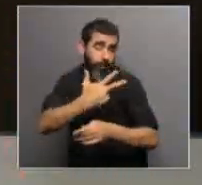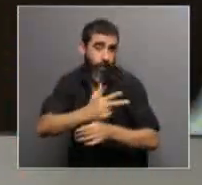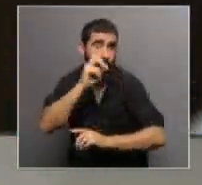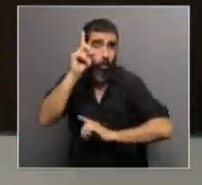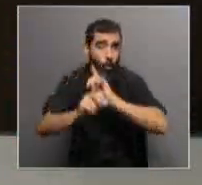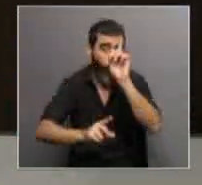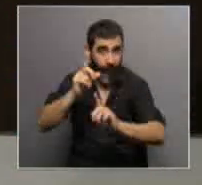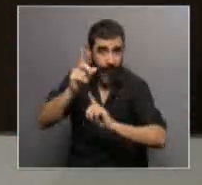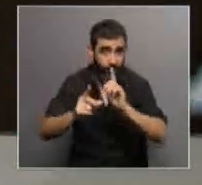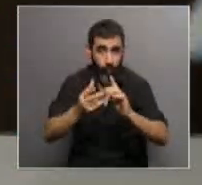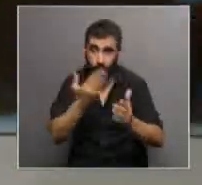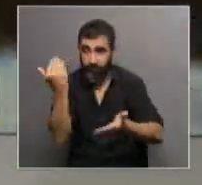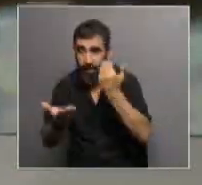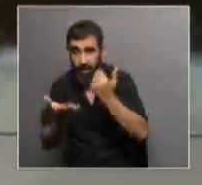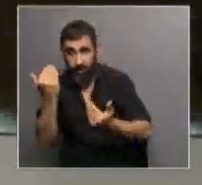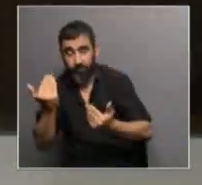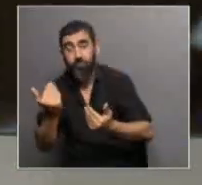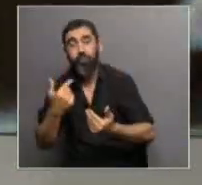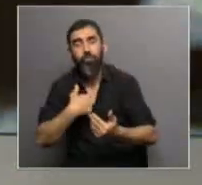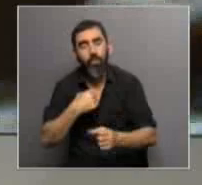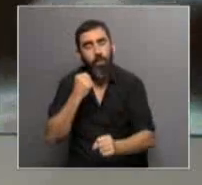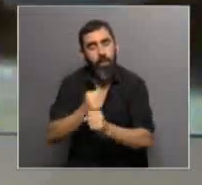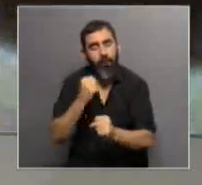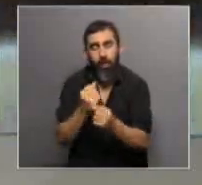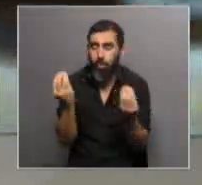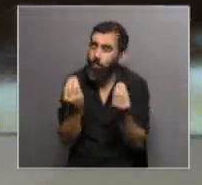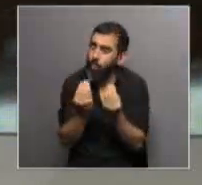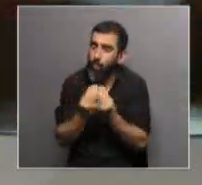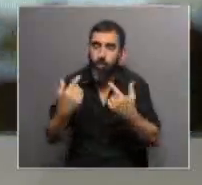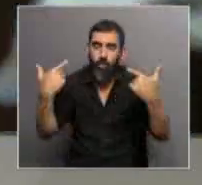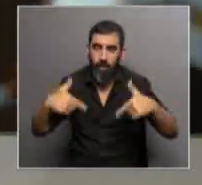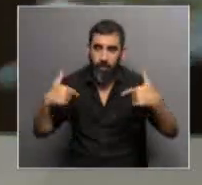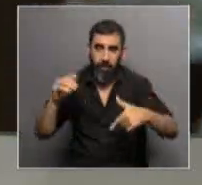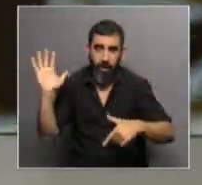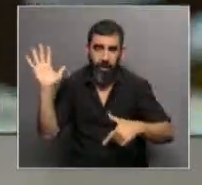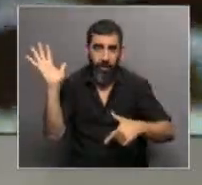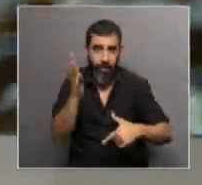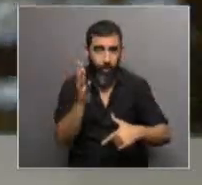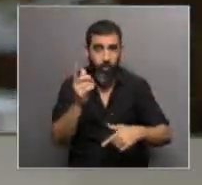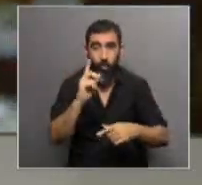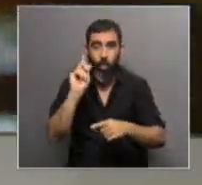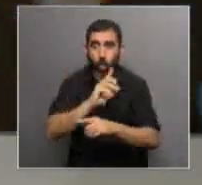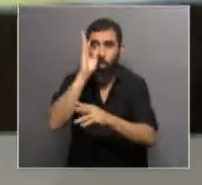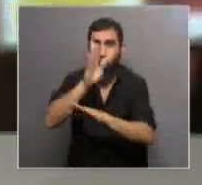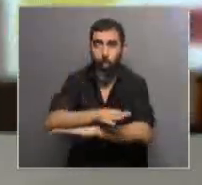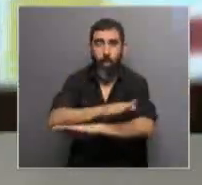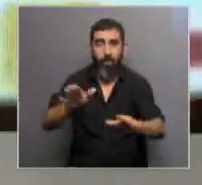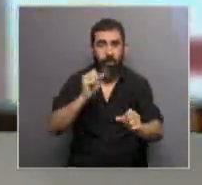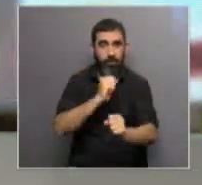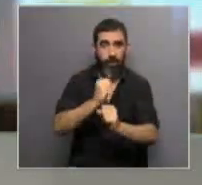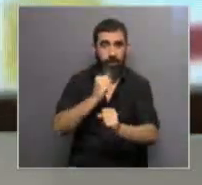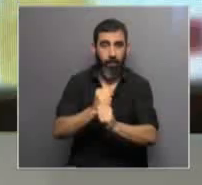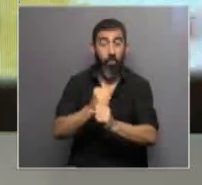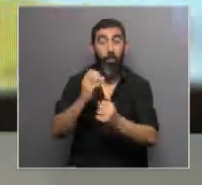no lo sacan decir yo he trabajado mucho con intendencia del interior no no trabajo más porque cambia las